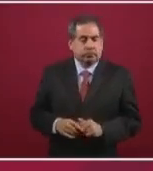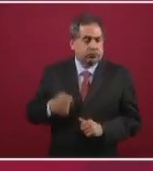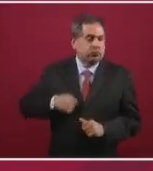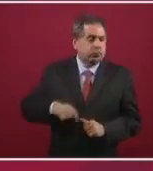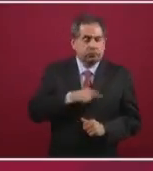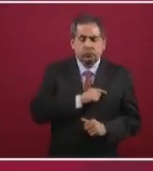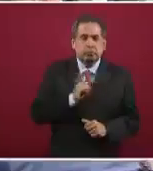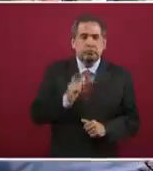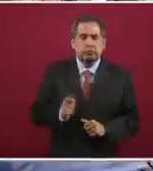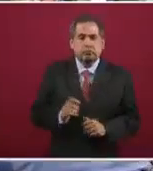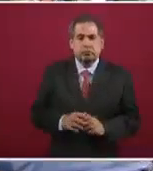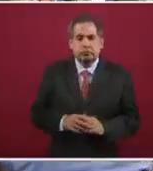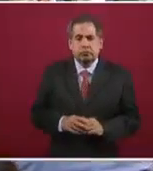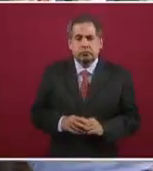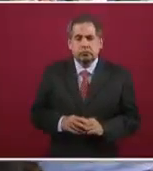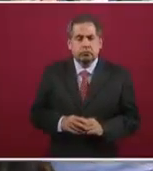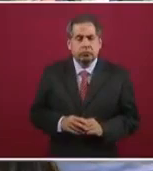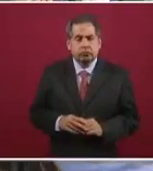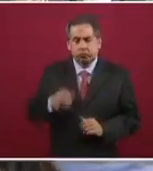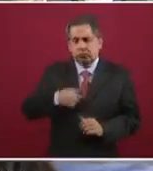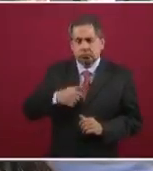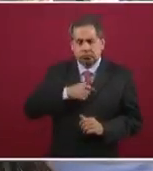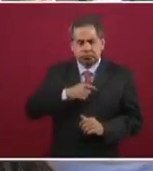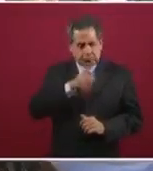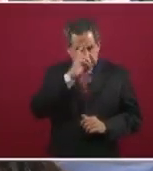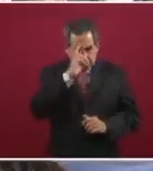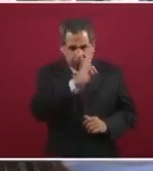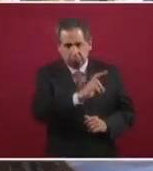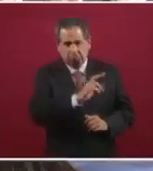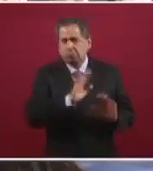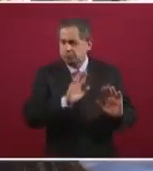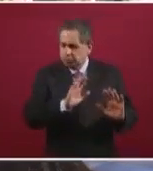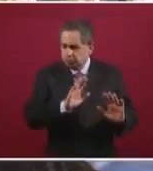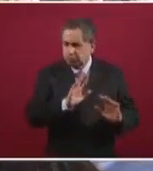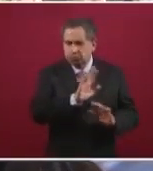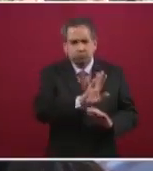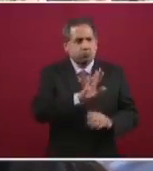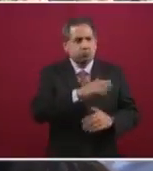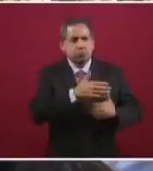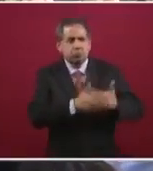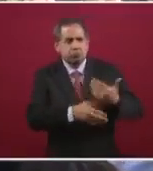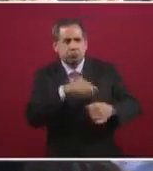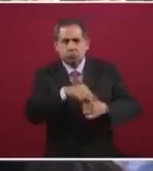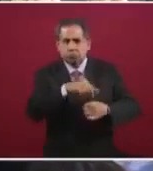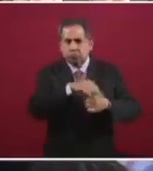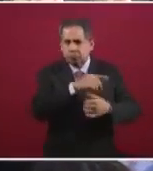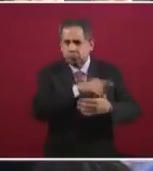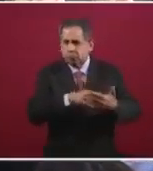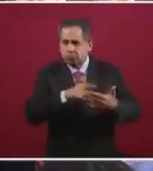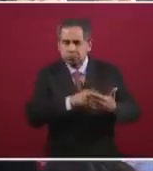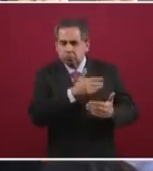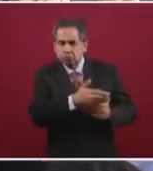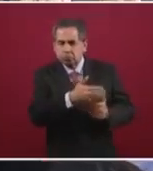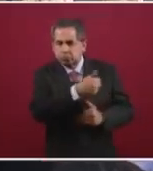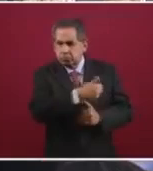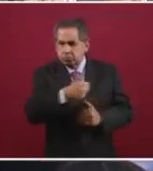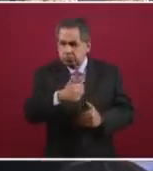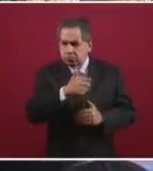nosotros somos muy respetuosos de los procesos electorales